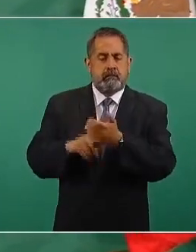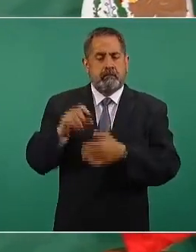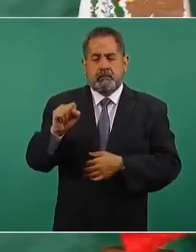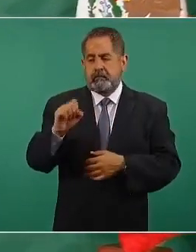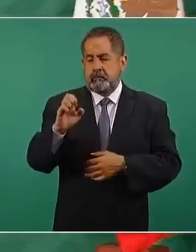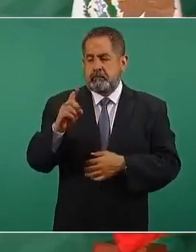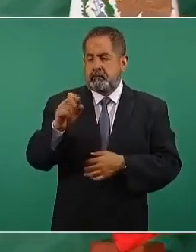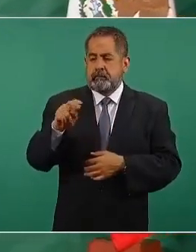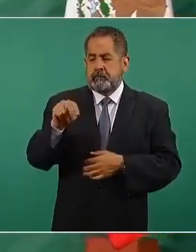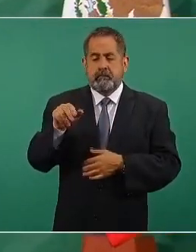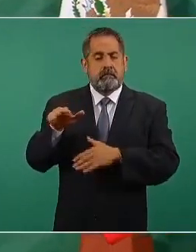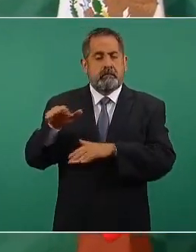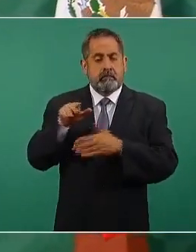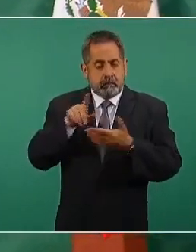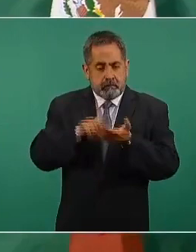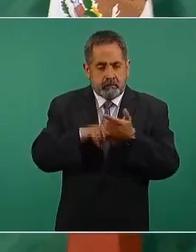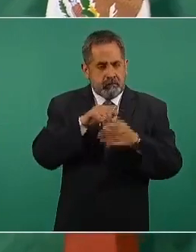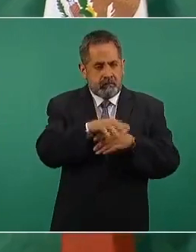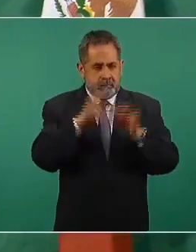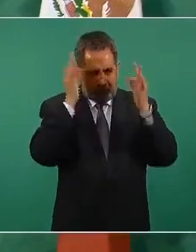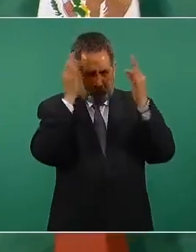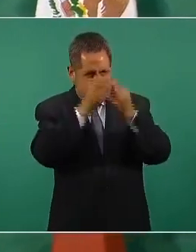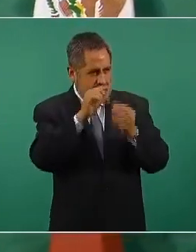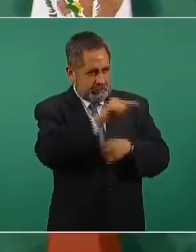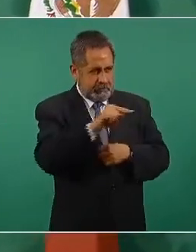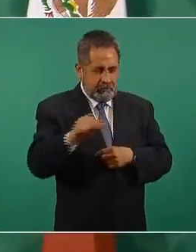Defensa sobre el manejo de aduanas,